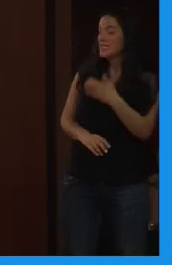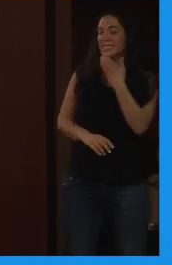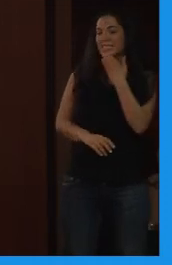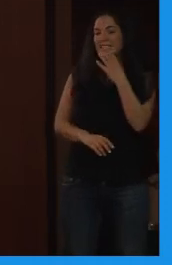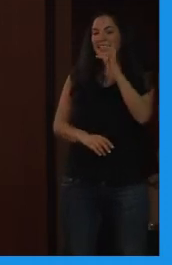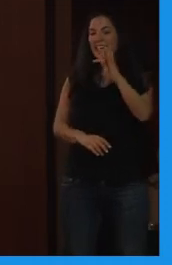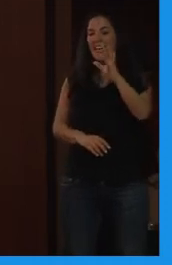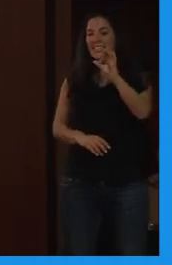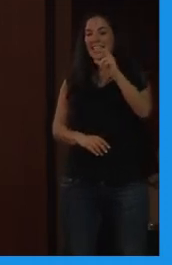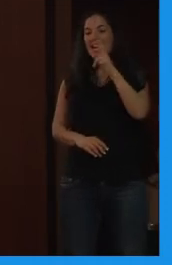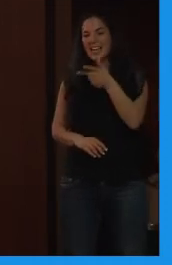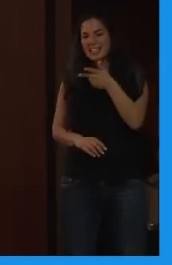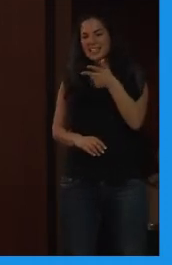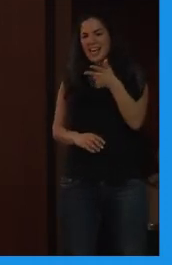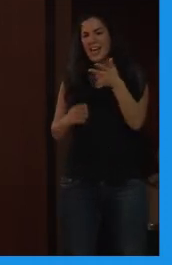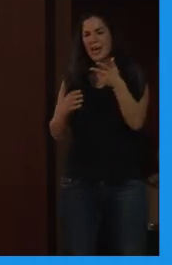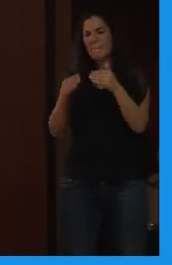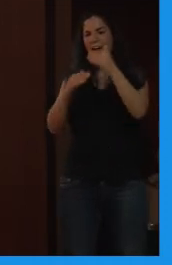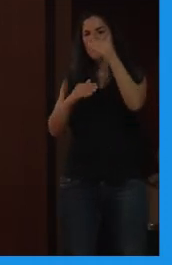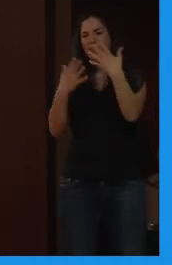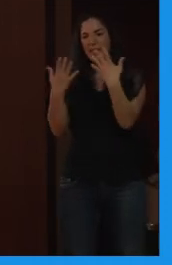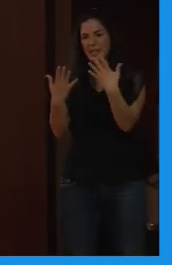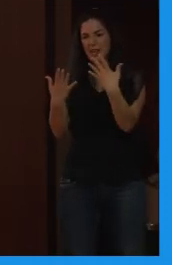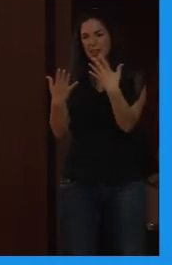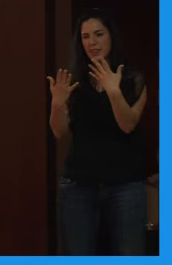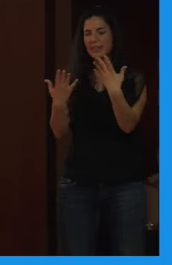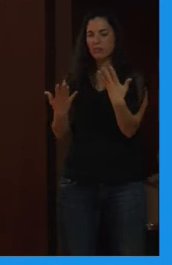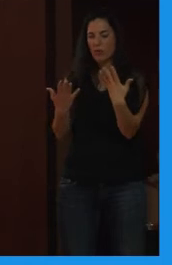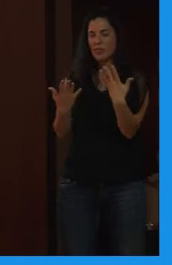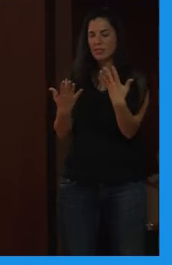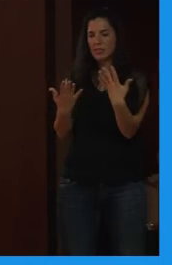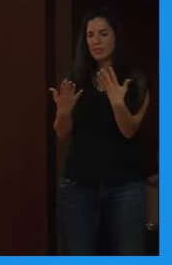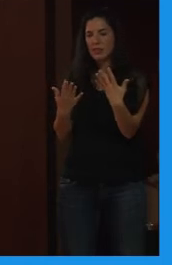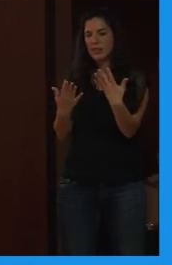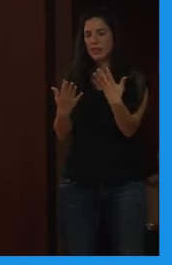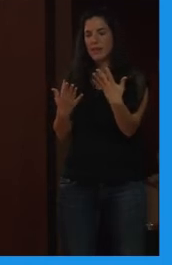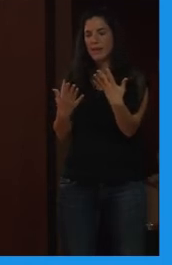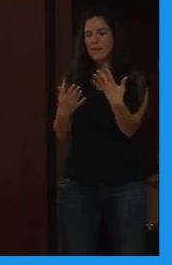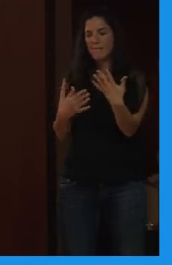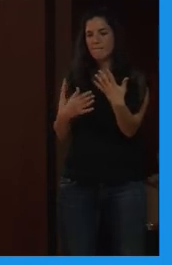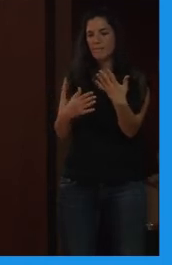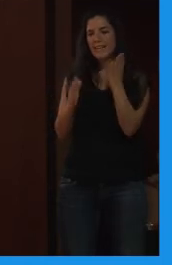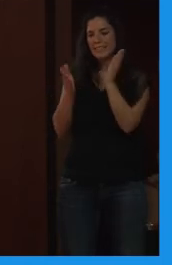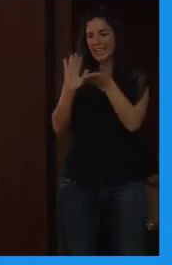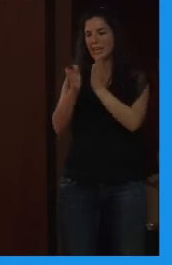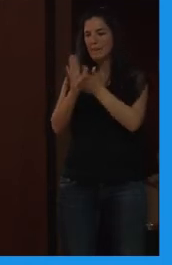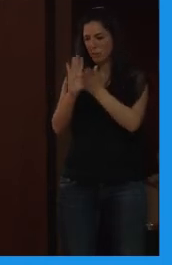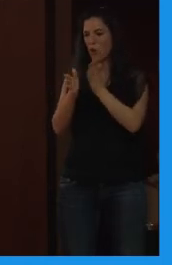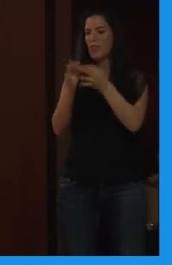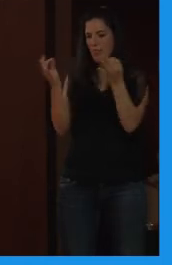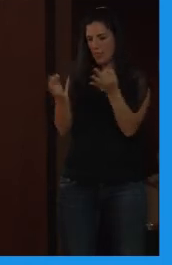aunque la T4 libre sea normal, en pacientes con fibromialgia y en pacientes que no tengan fibromialgia también se